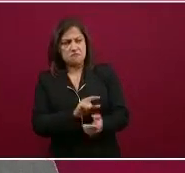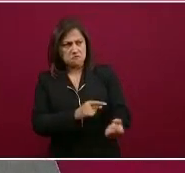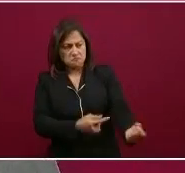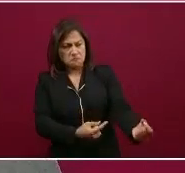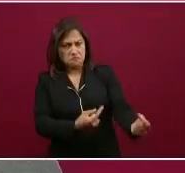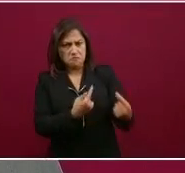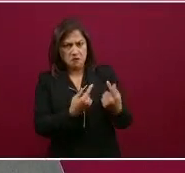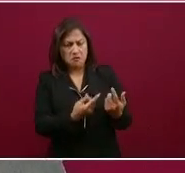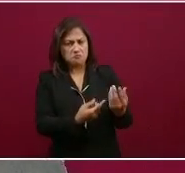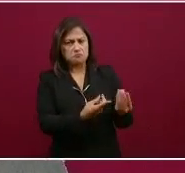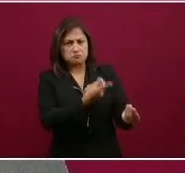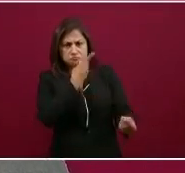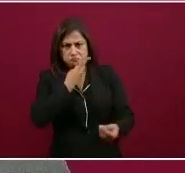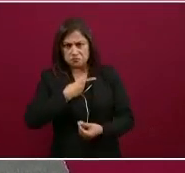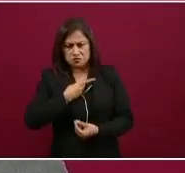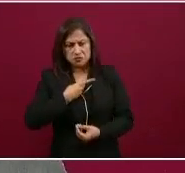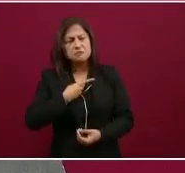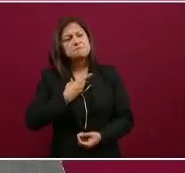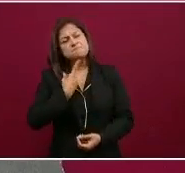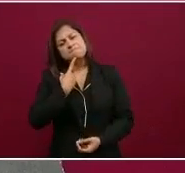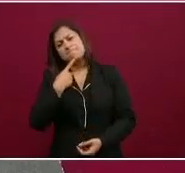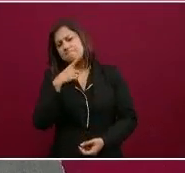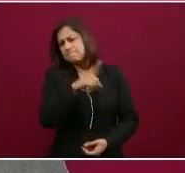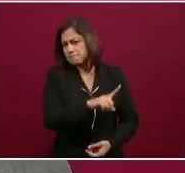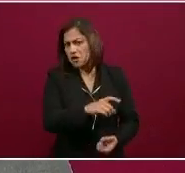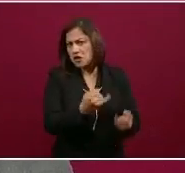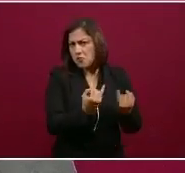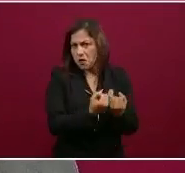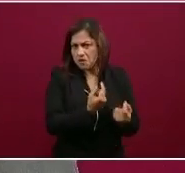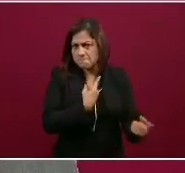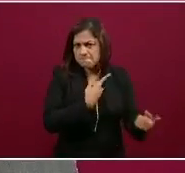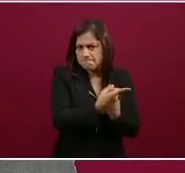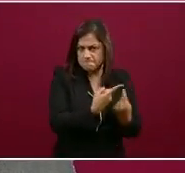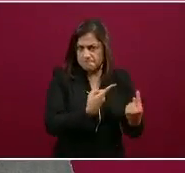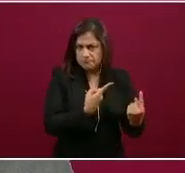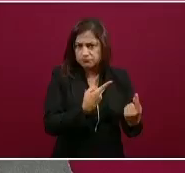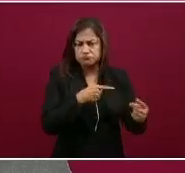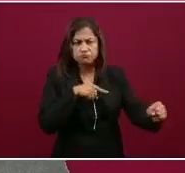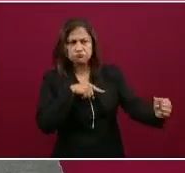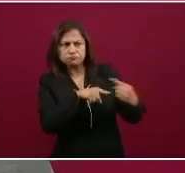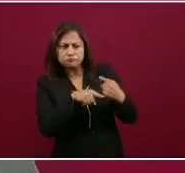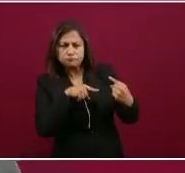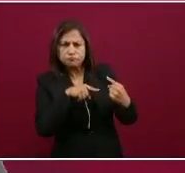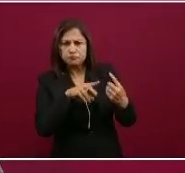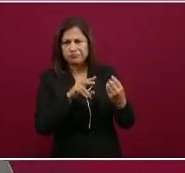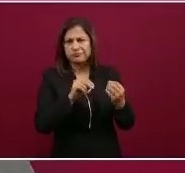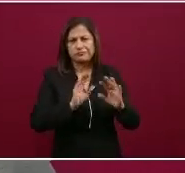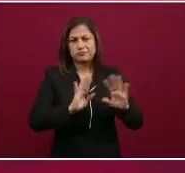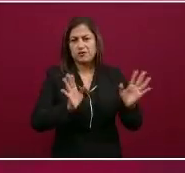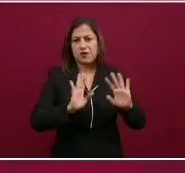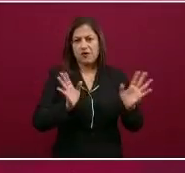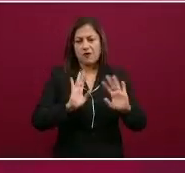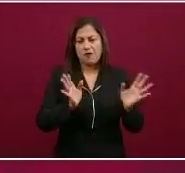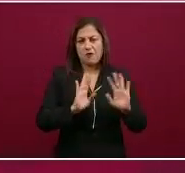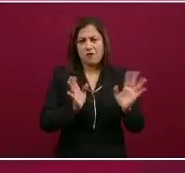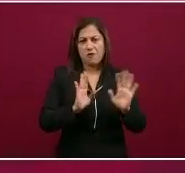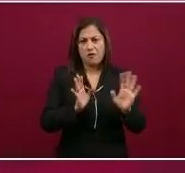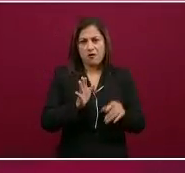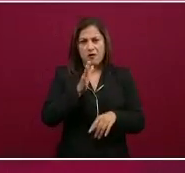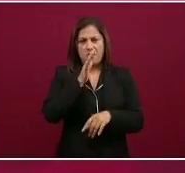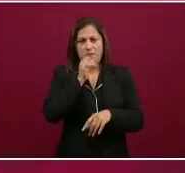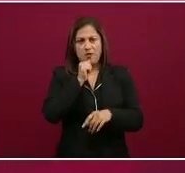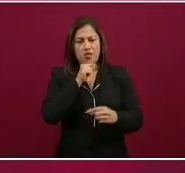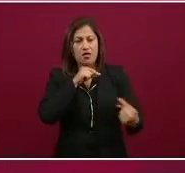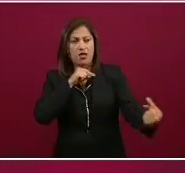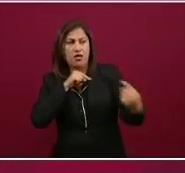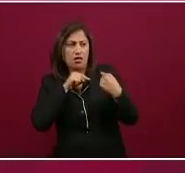No es diente por diente, ojo por ojo, porque nos quedaríamos chimuelos o